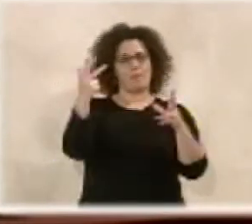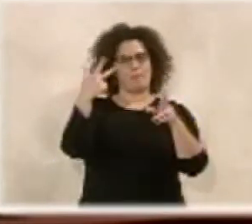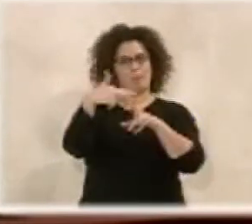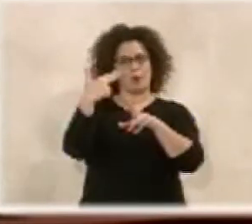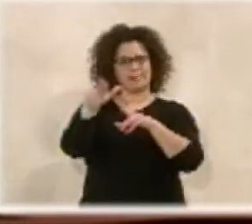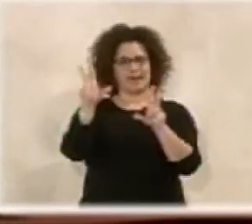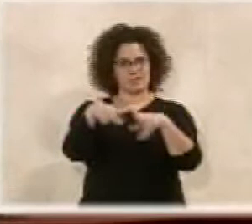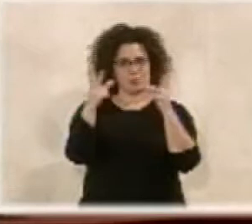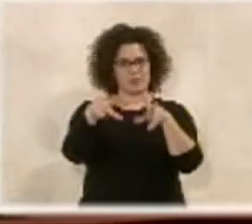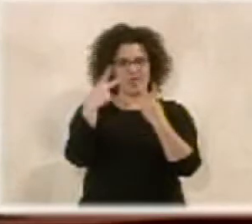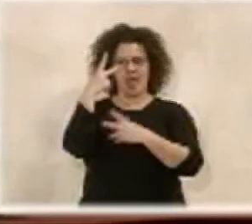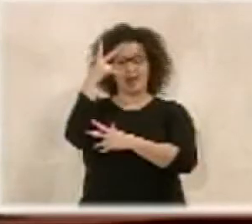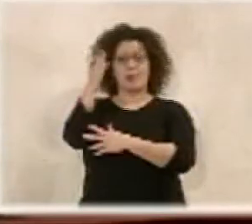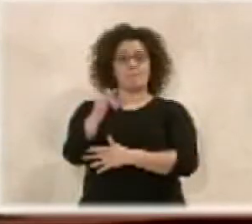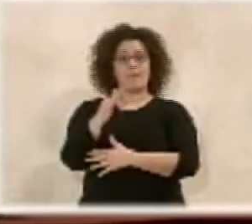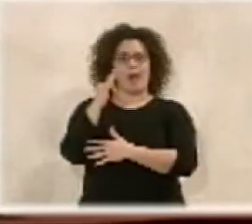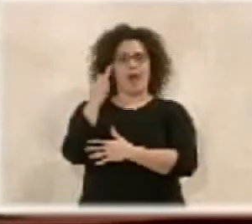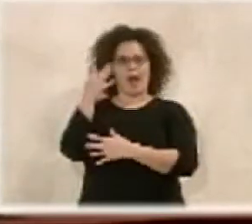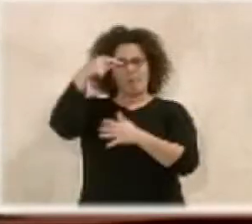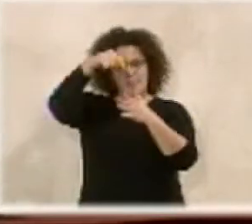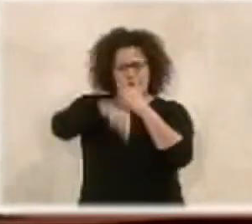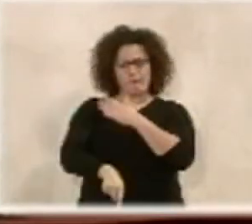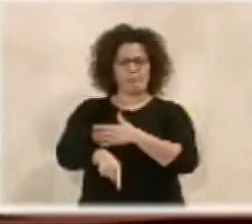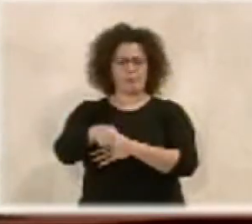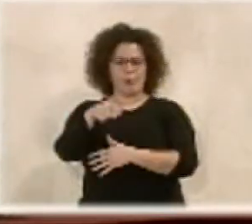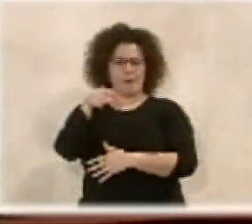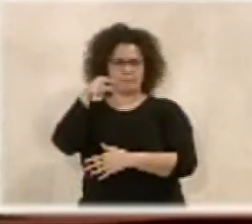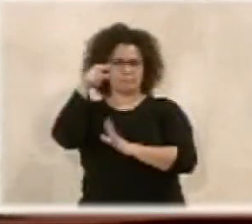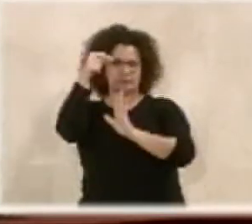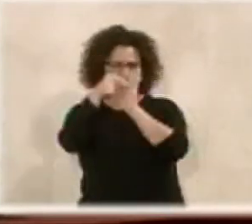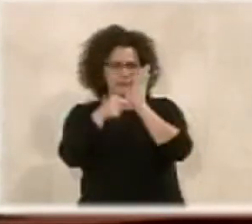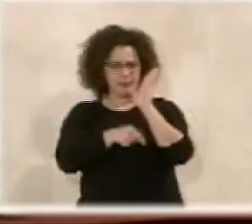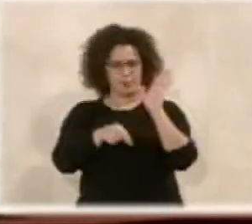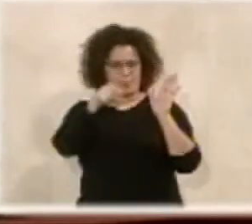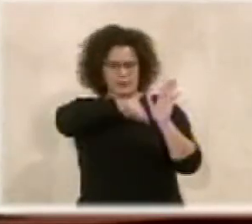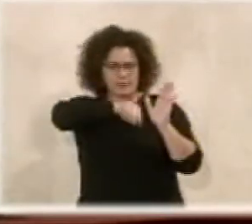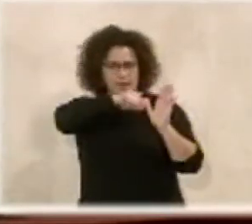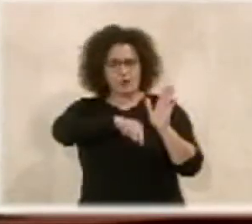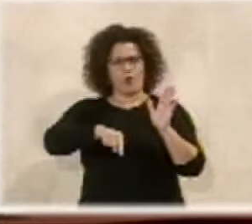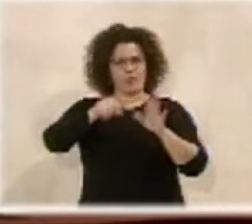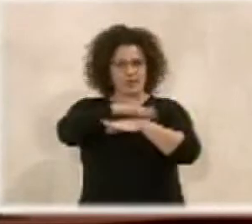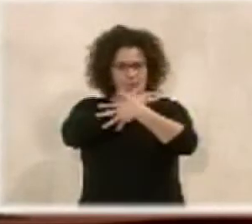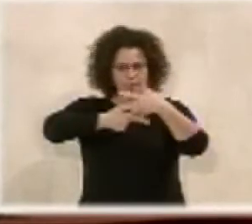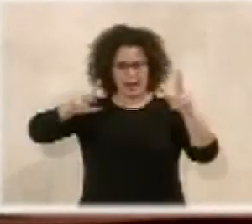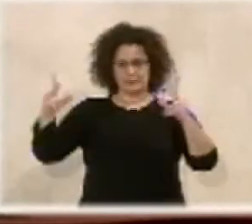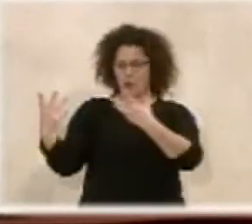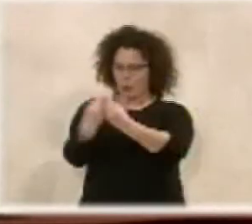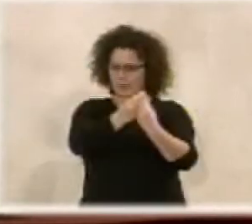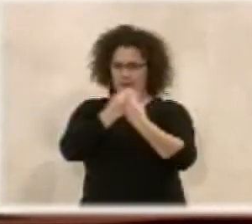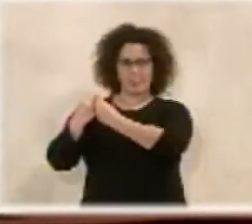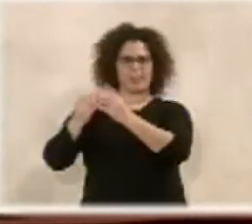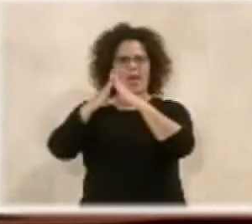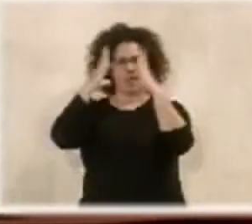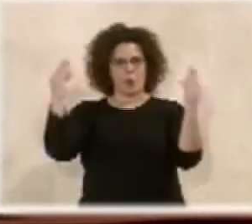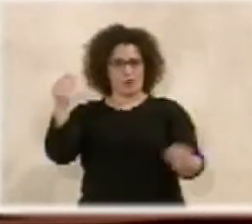y a profundizar en el conocimiento de los principios cívicos y democráticos en los que descansa nuestra convivencia como andaluces